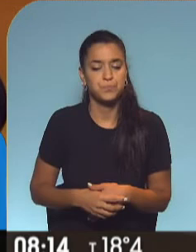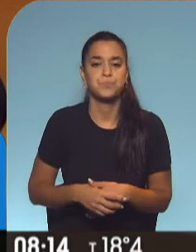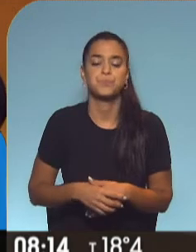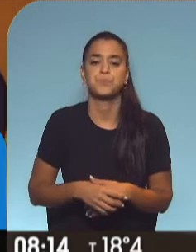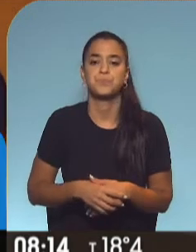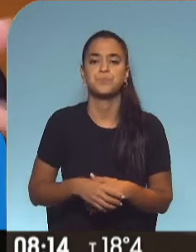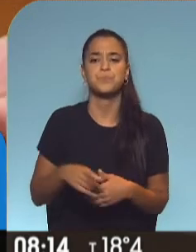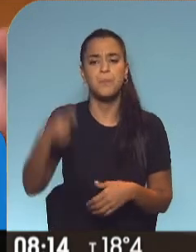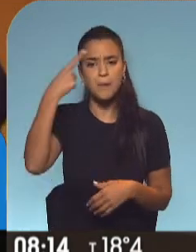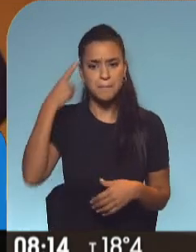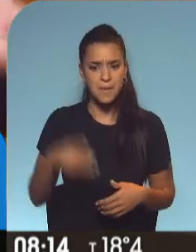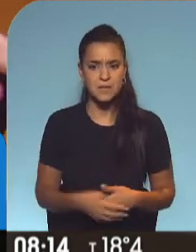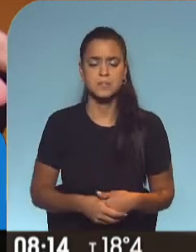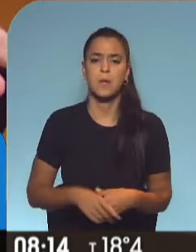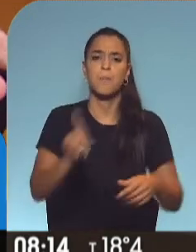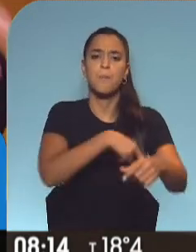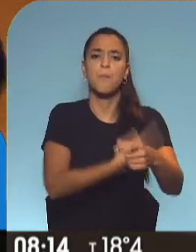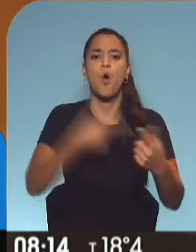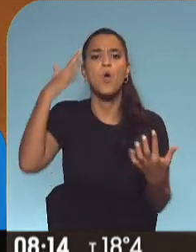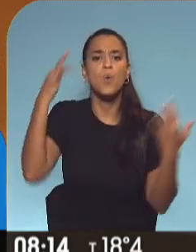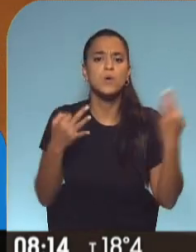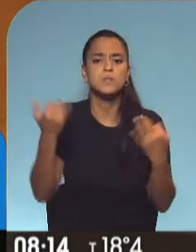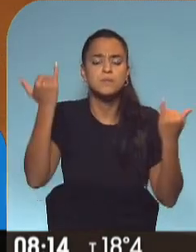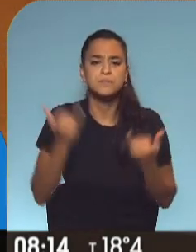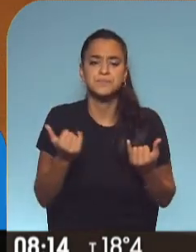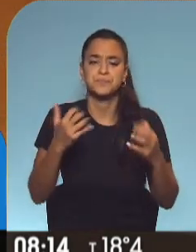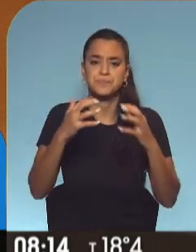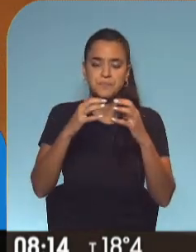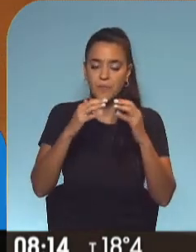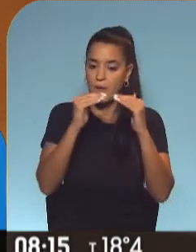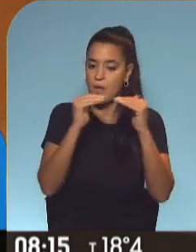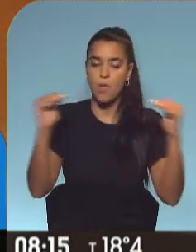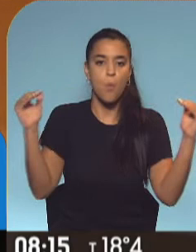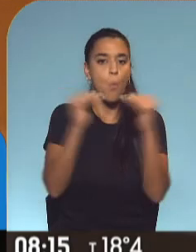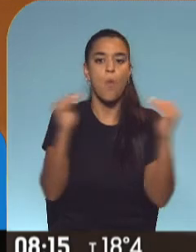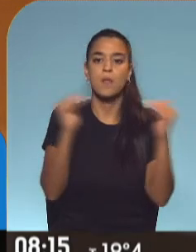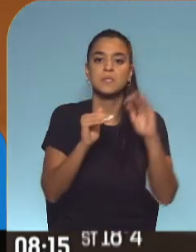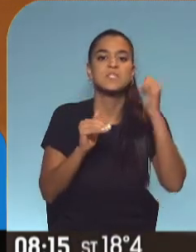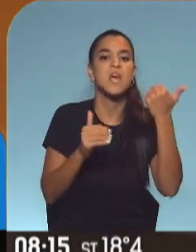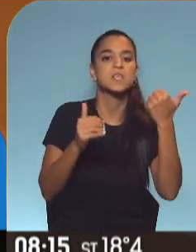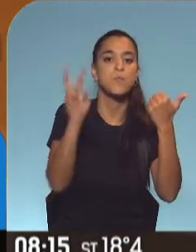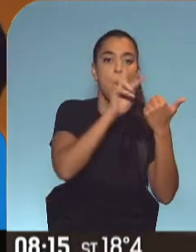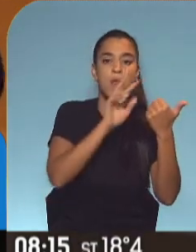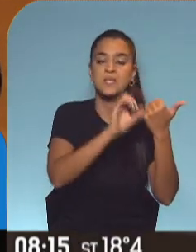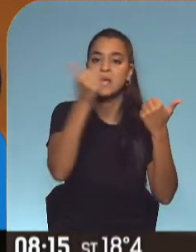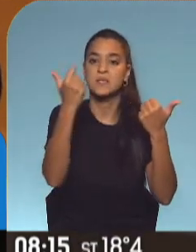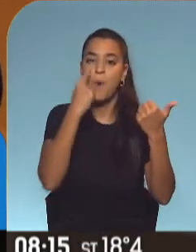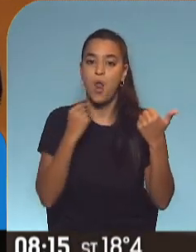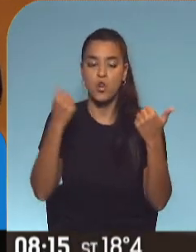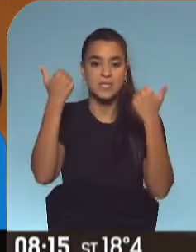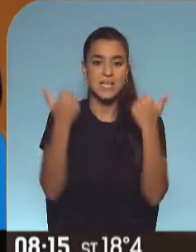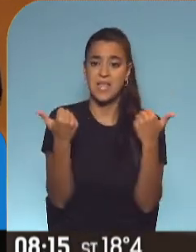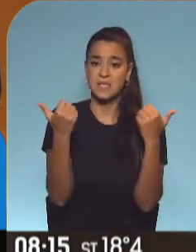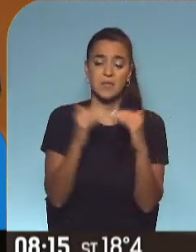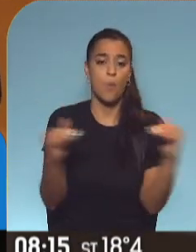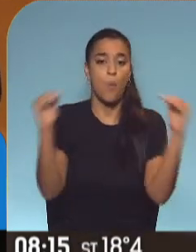Y imaginemos nuestro poder judicial donde tengamos todo dividido exactamente mitades, 6 mujeres, 6 varones. Sería el ideal. Y sin